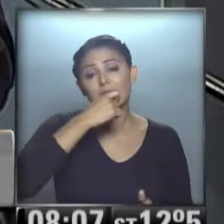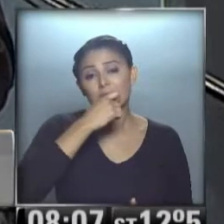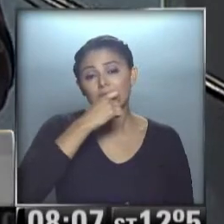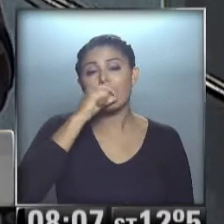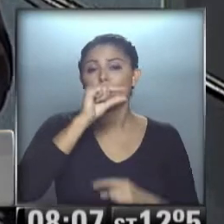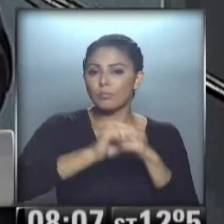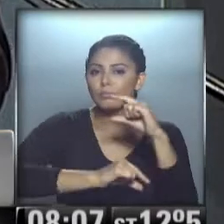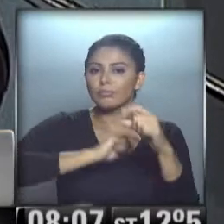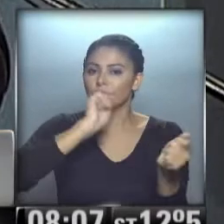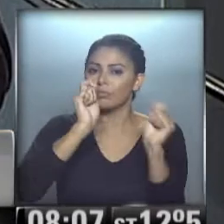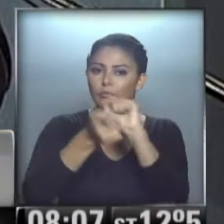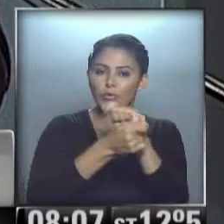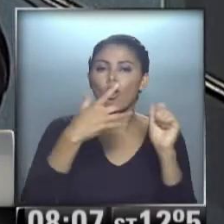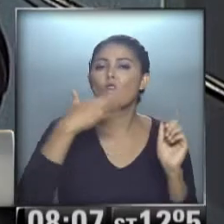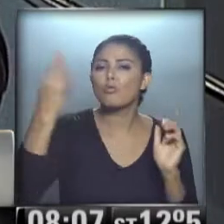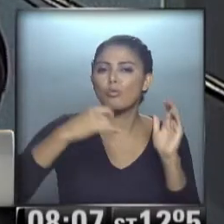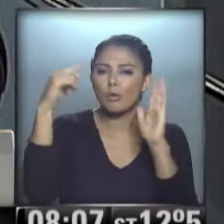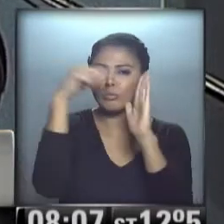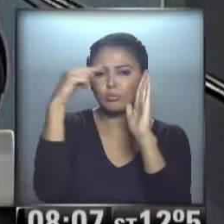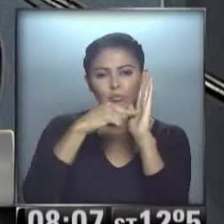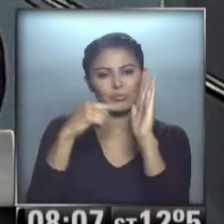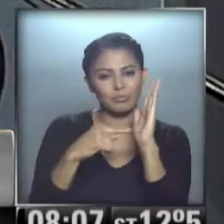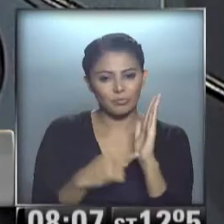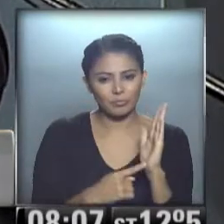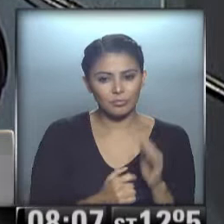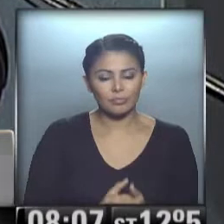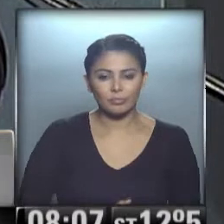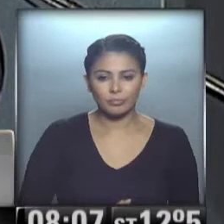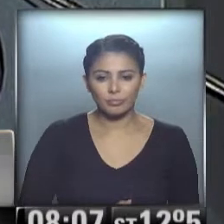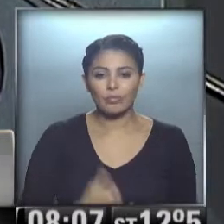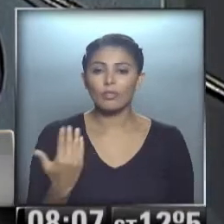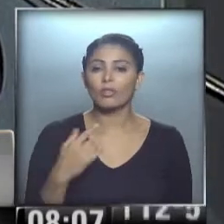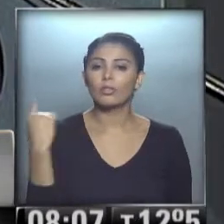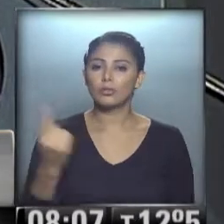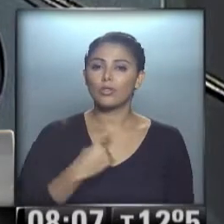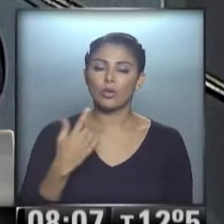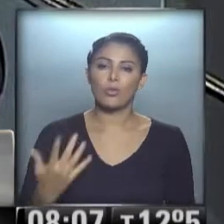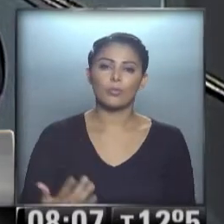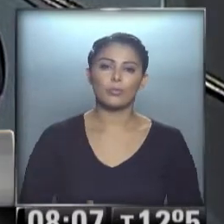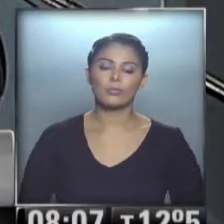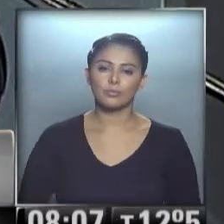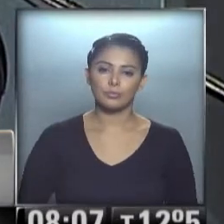vayan concretando los objetivos y las metas correspondientes. De manera que nosotros obviamente